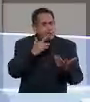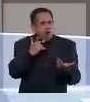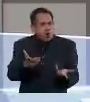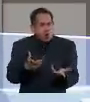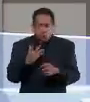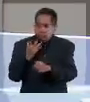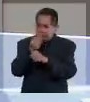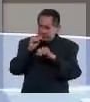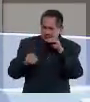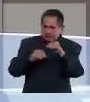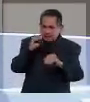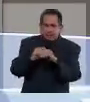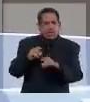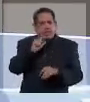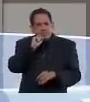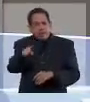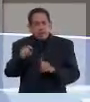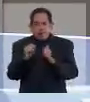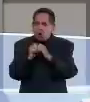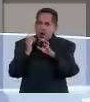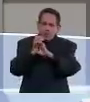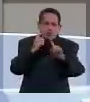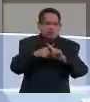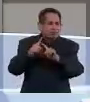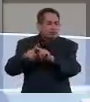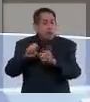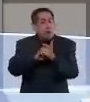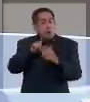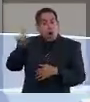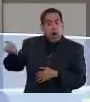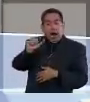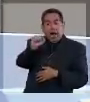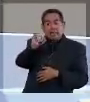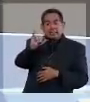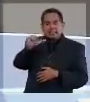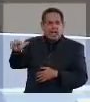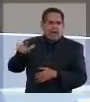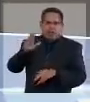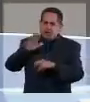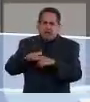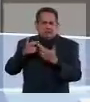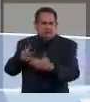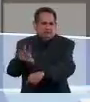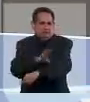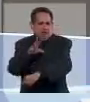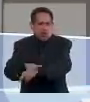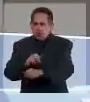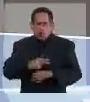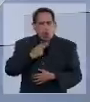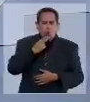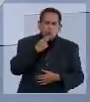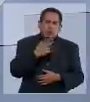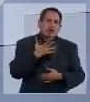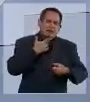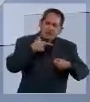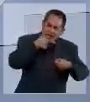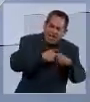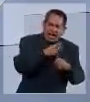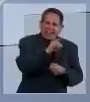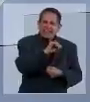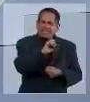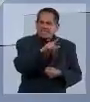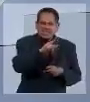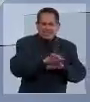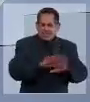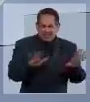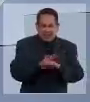los transportes públicos en base a la utilización de energía eléctrica y no en base al combustóleo o diésel, otro tipo de energías, no,